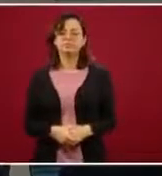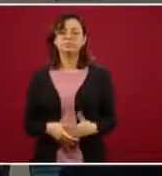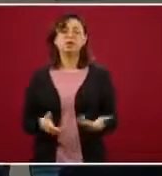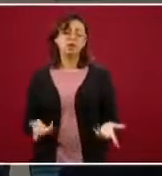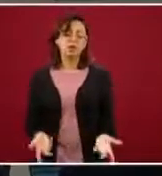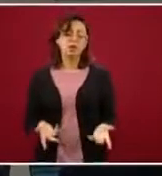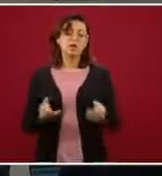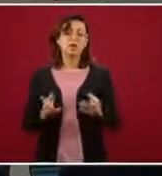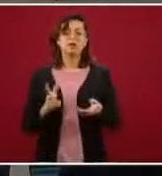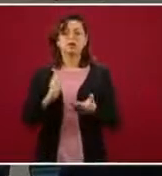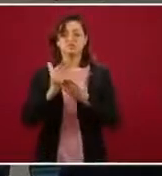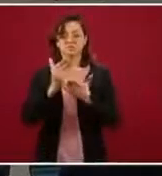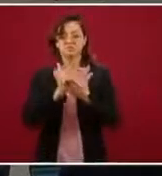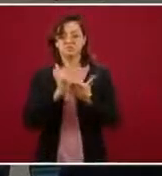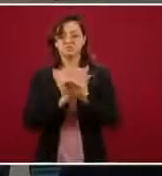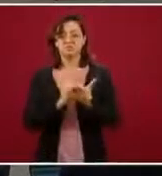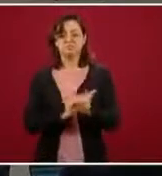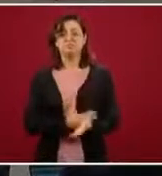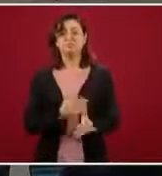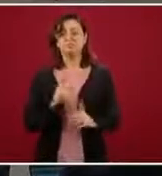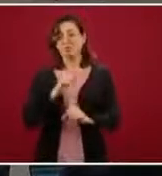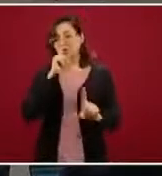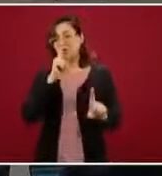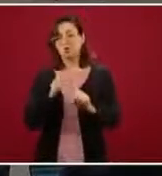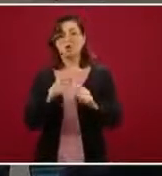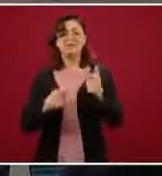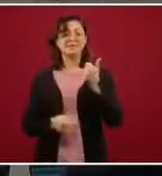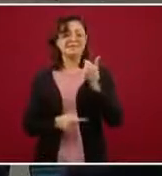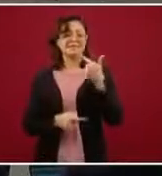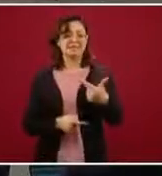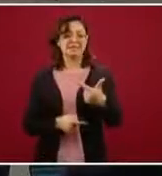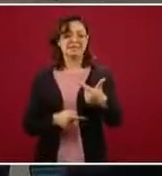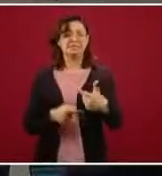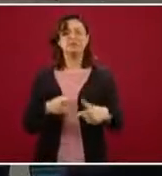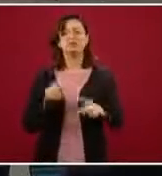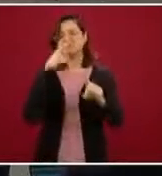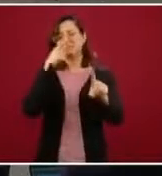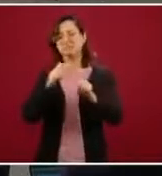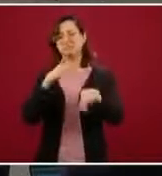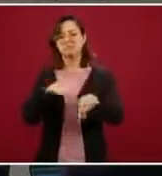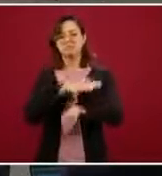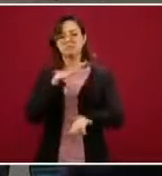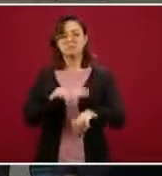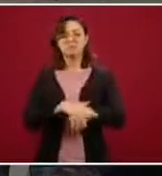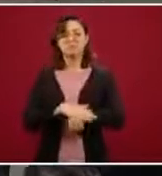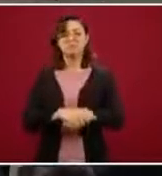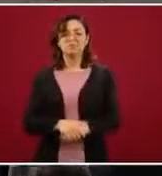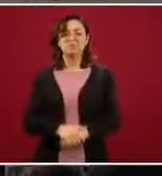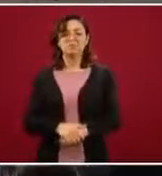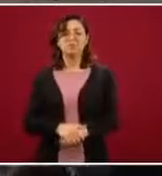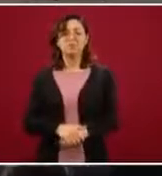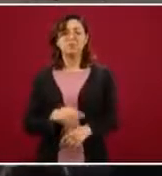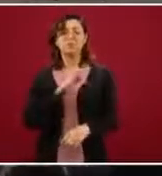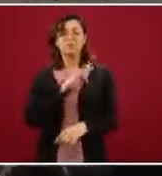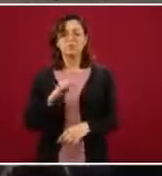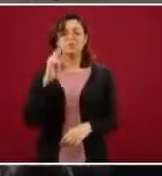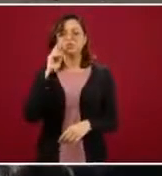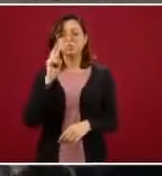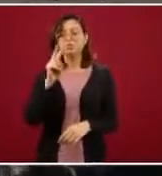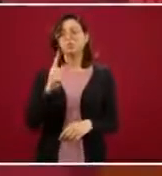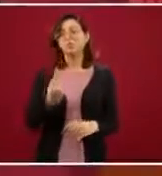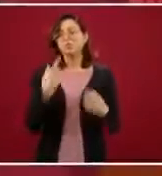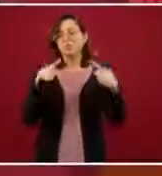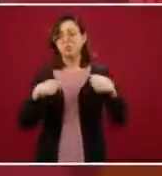un modelo global y se seleccionaron 7 objetivos con la calificación más alta. Adelante. Encontramos, por ejemplo, que una